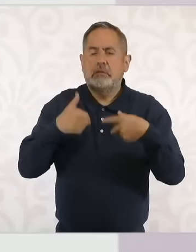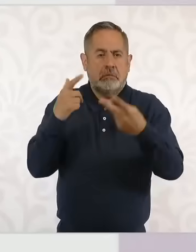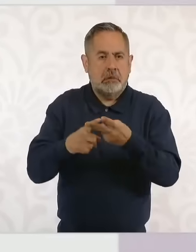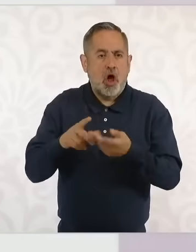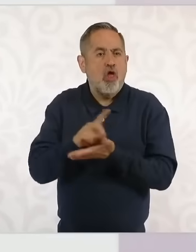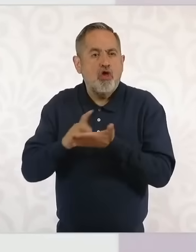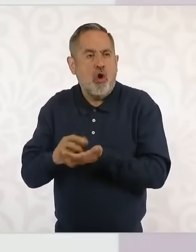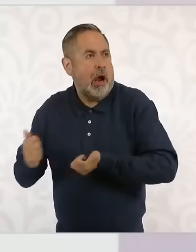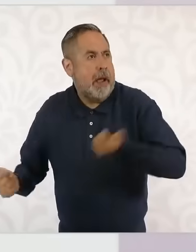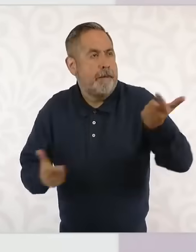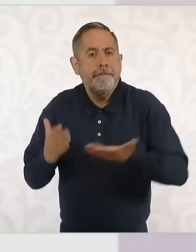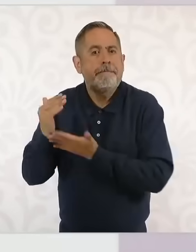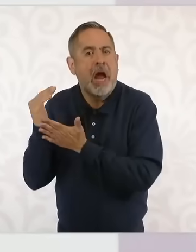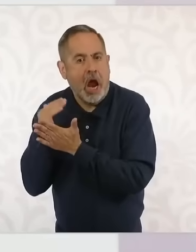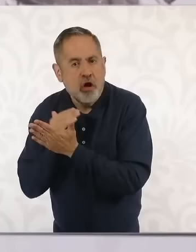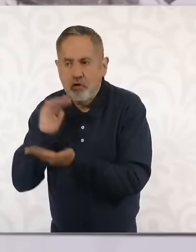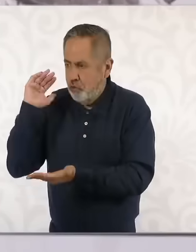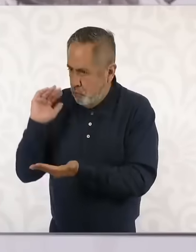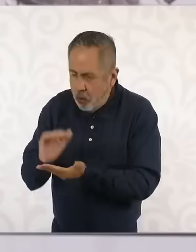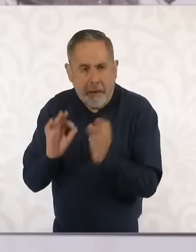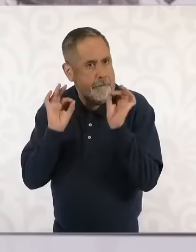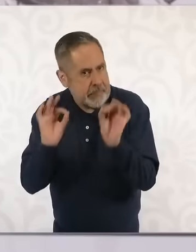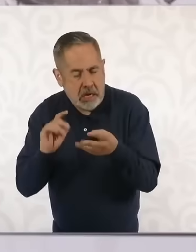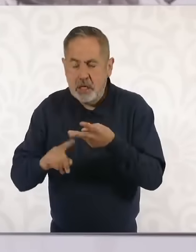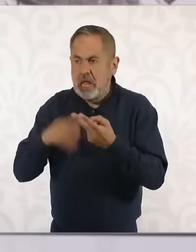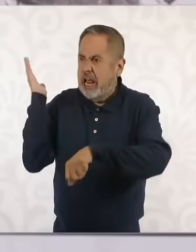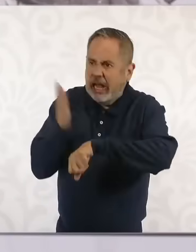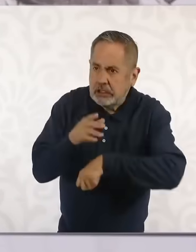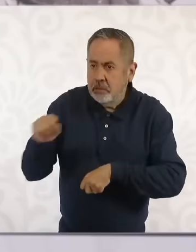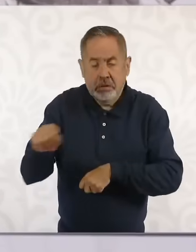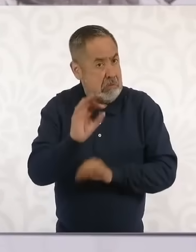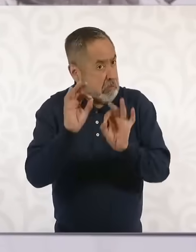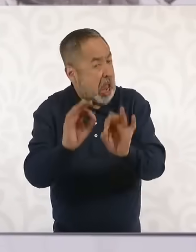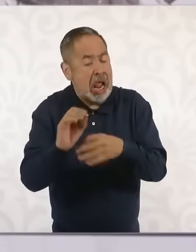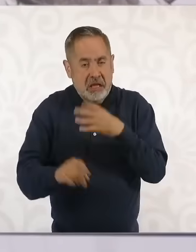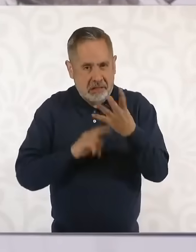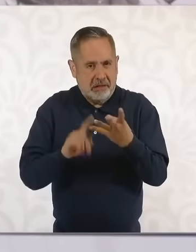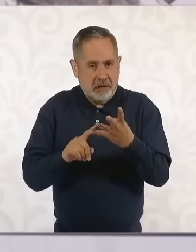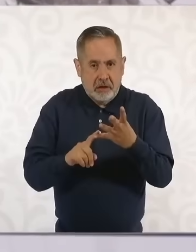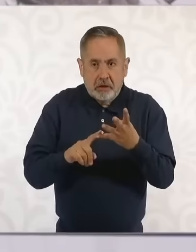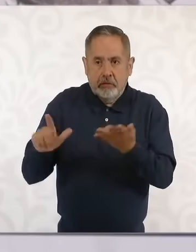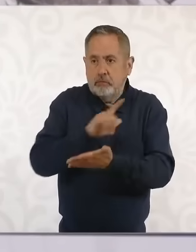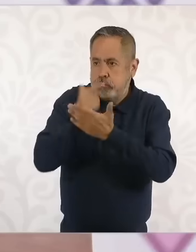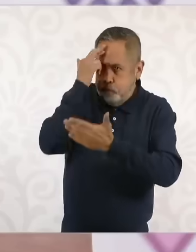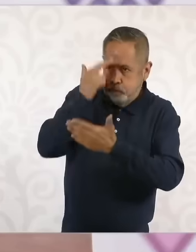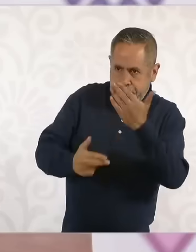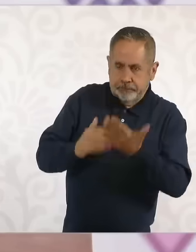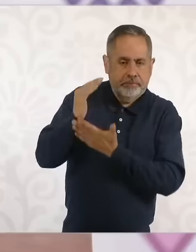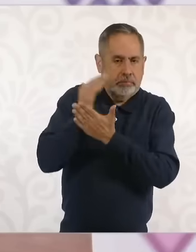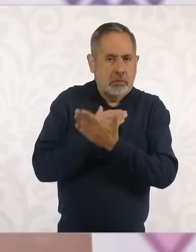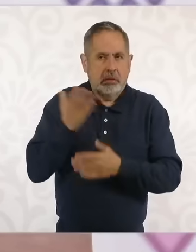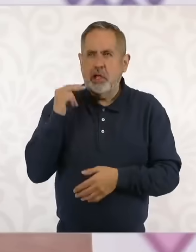tráfico de drogas y la cero impunidad, la disminución en delitos. Hasta ahora, hasta